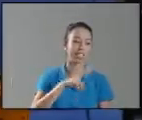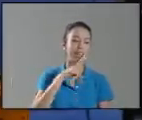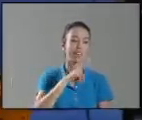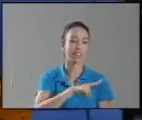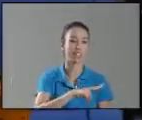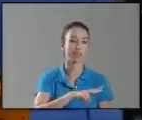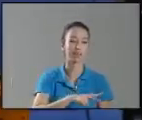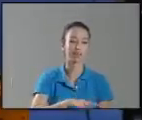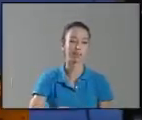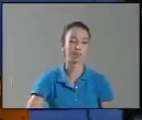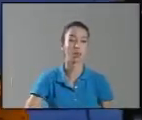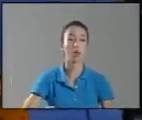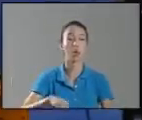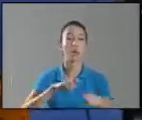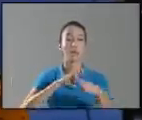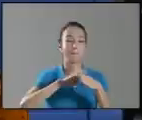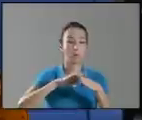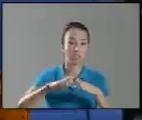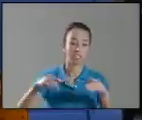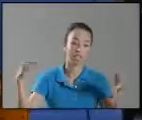pecado de la lujuria.